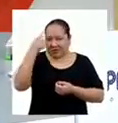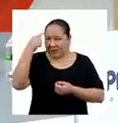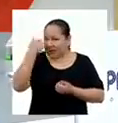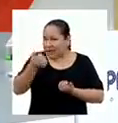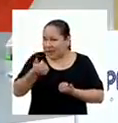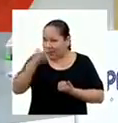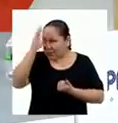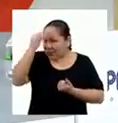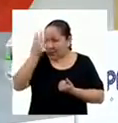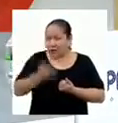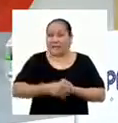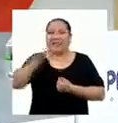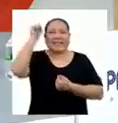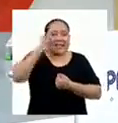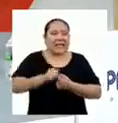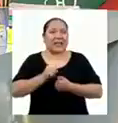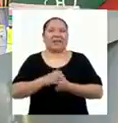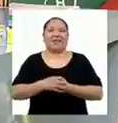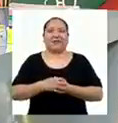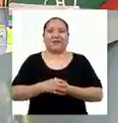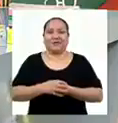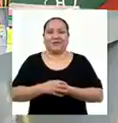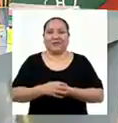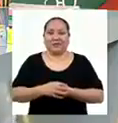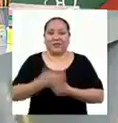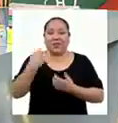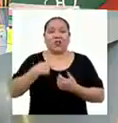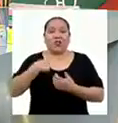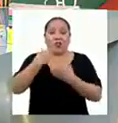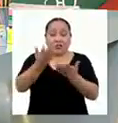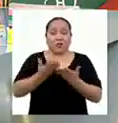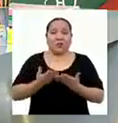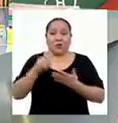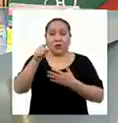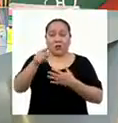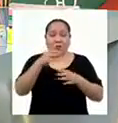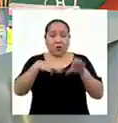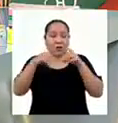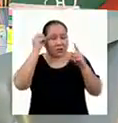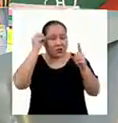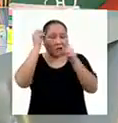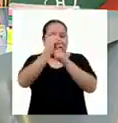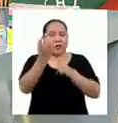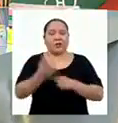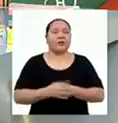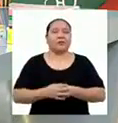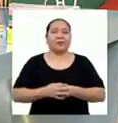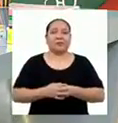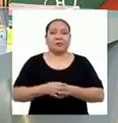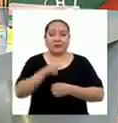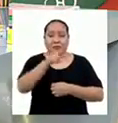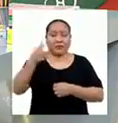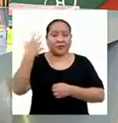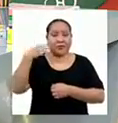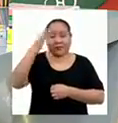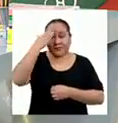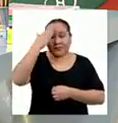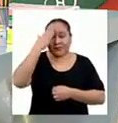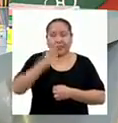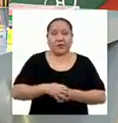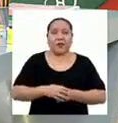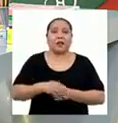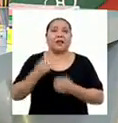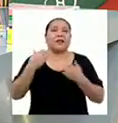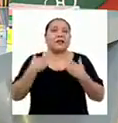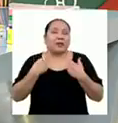chicos? ¡Claro que sí! Los invito a realizar el siguiente reto. Como saben, ya tenemos